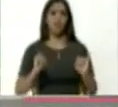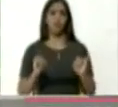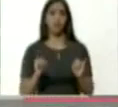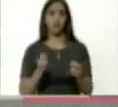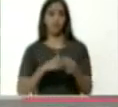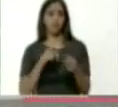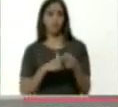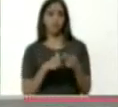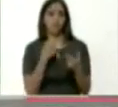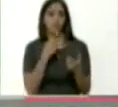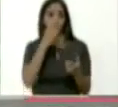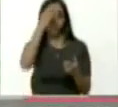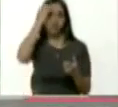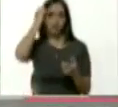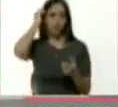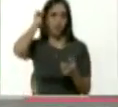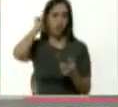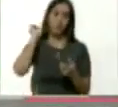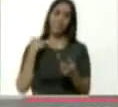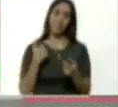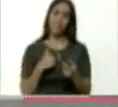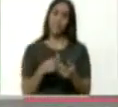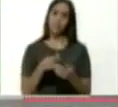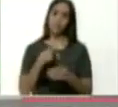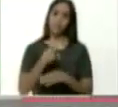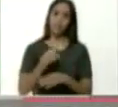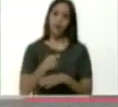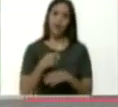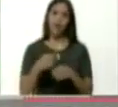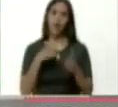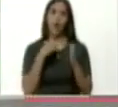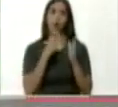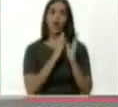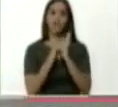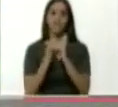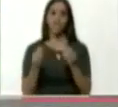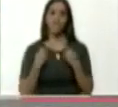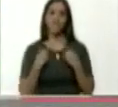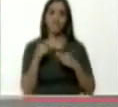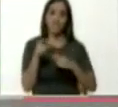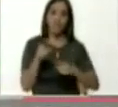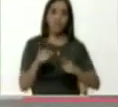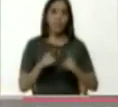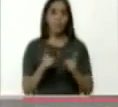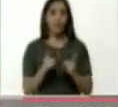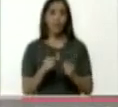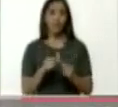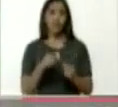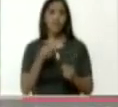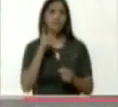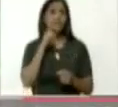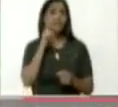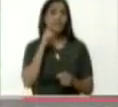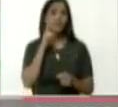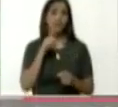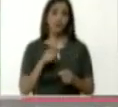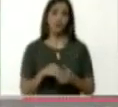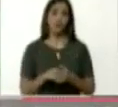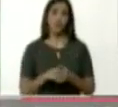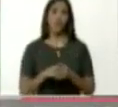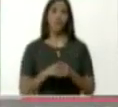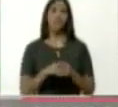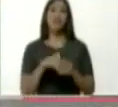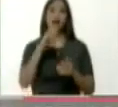acusación, venían para las organizaciones y que vivían de eso. Pero eso no es verdad. O sea, las organizaciones